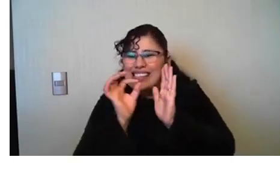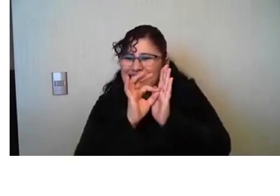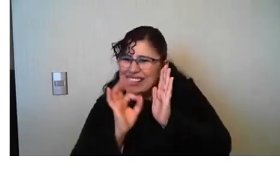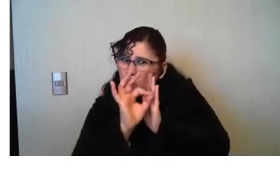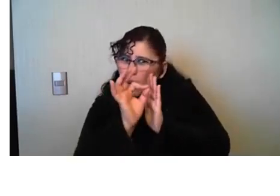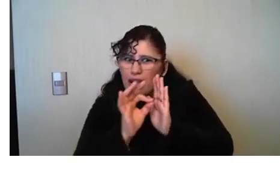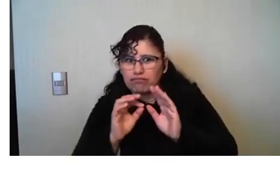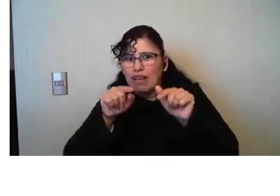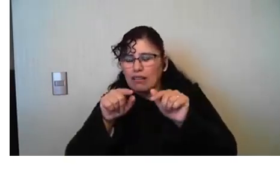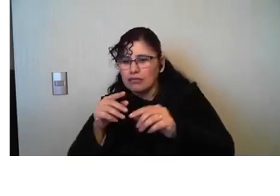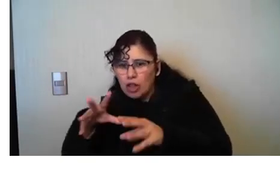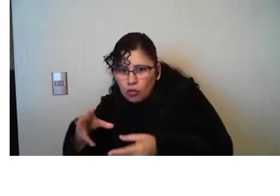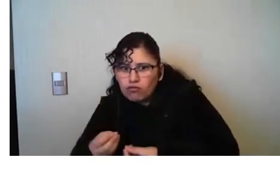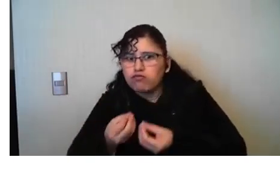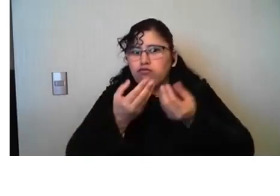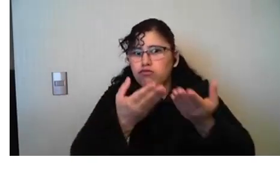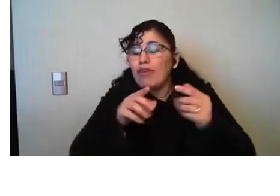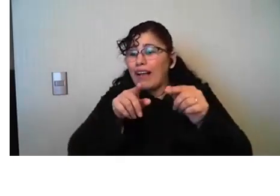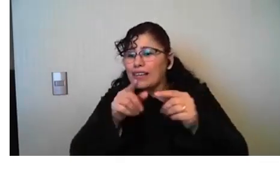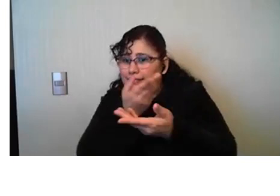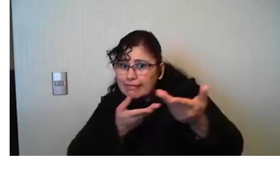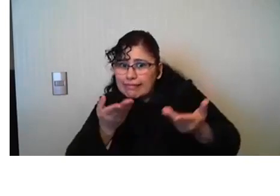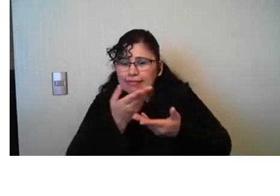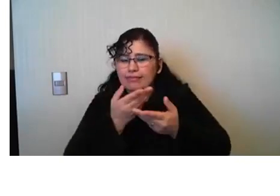el mensaje de la corteza?